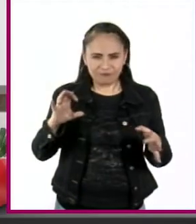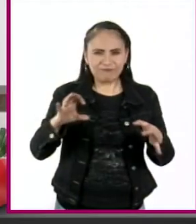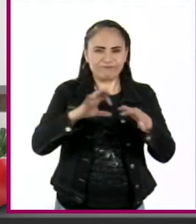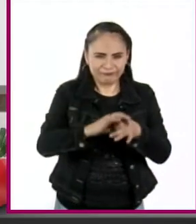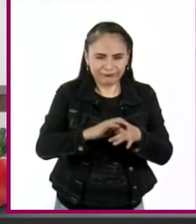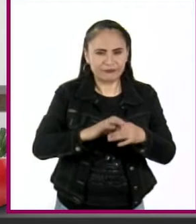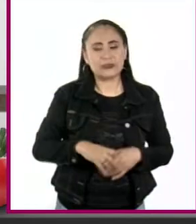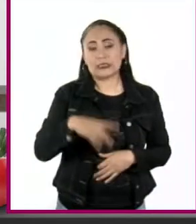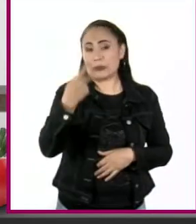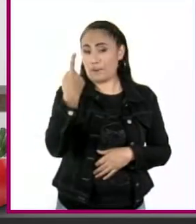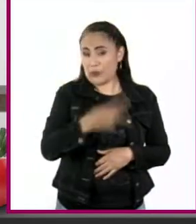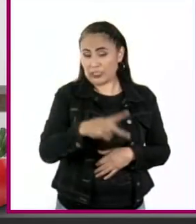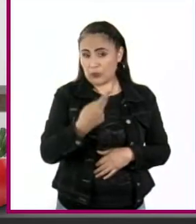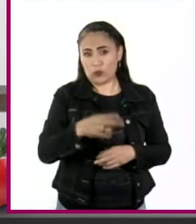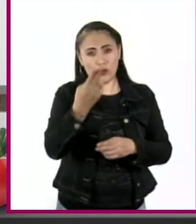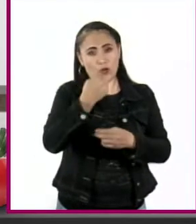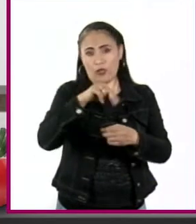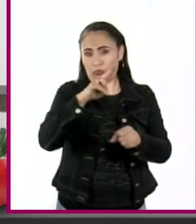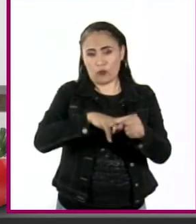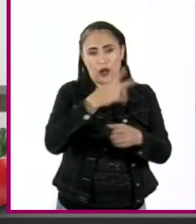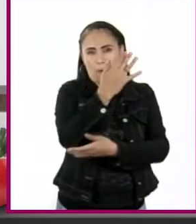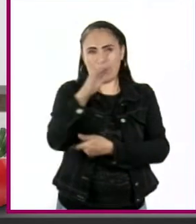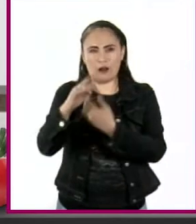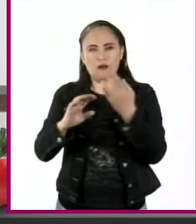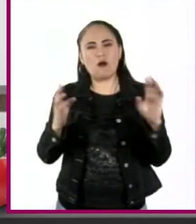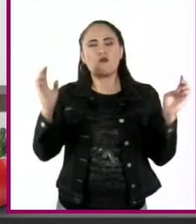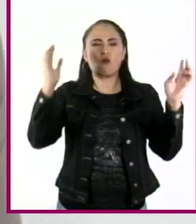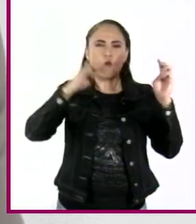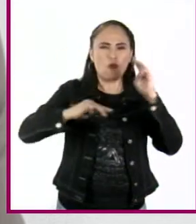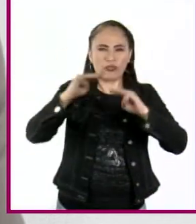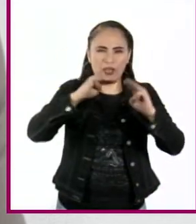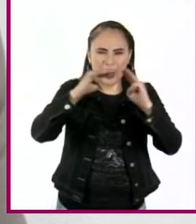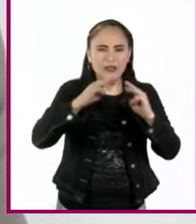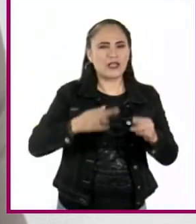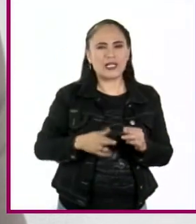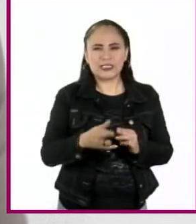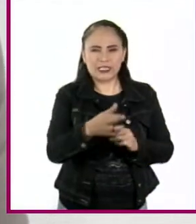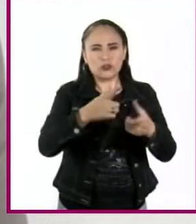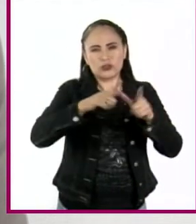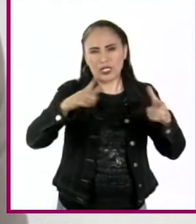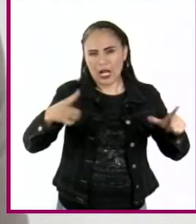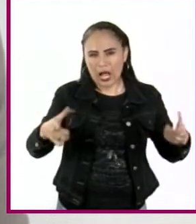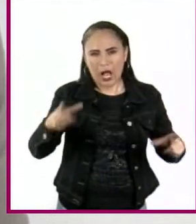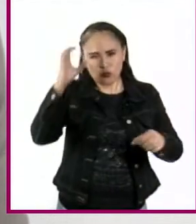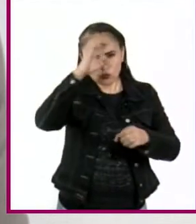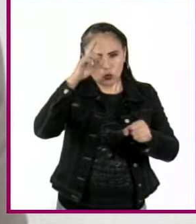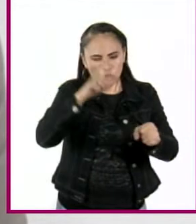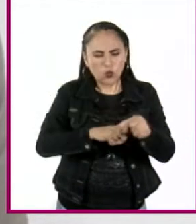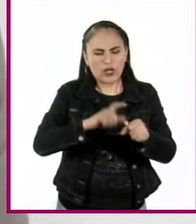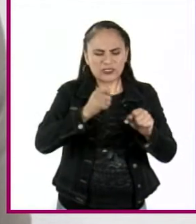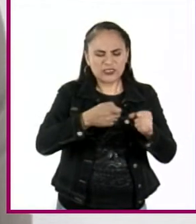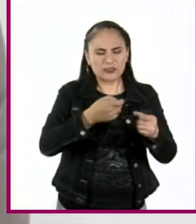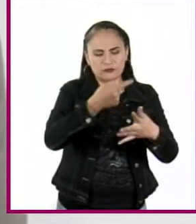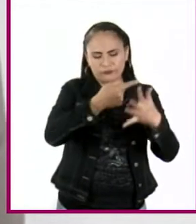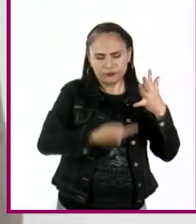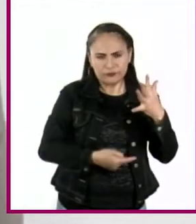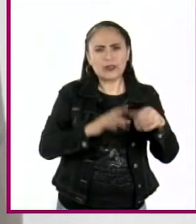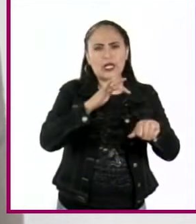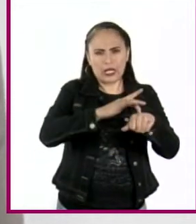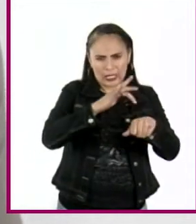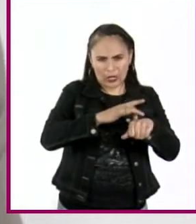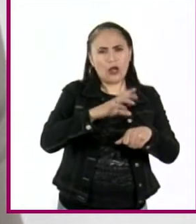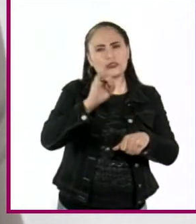patrimonio puede ser natural, como las montañas, los ríos o los lagos, así como el patrimonio cultural es el conjunto de bienes tangibles